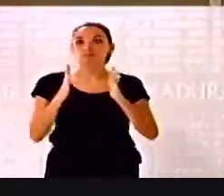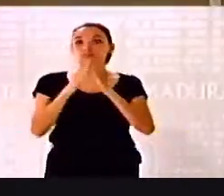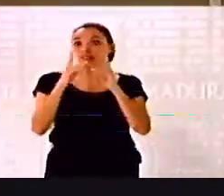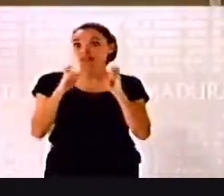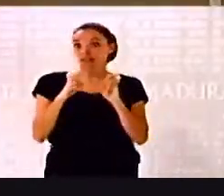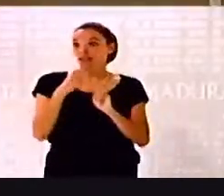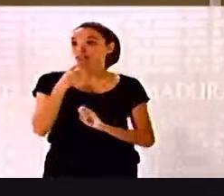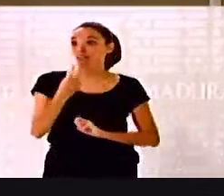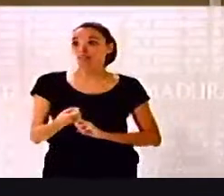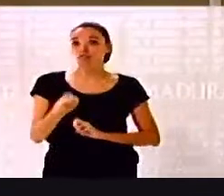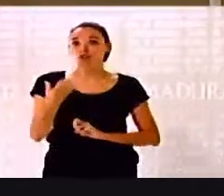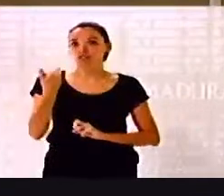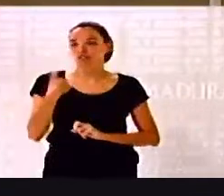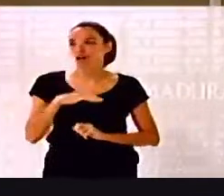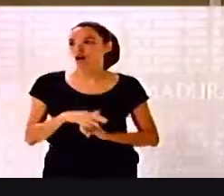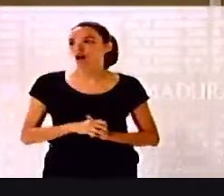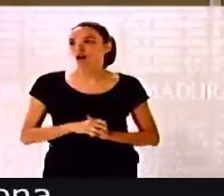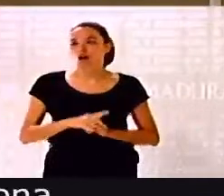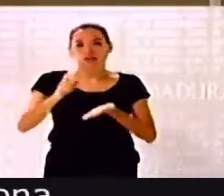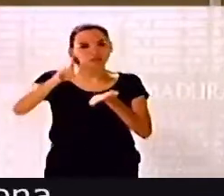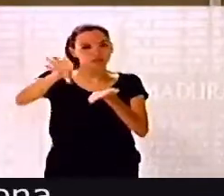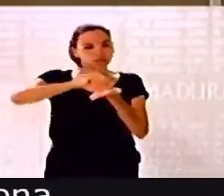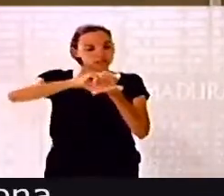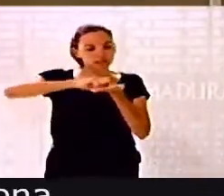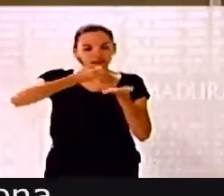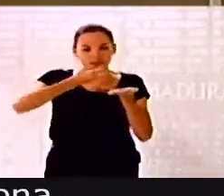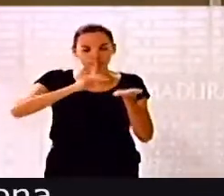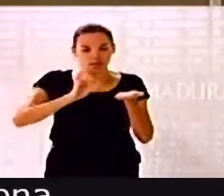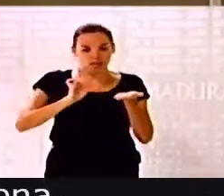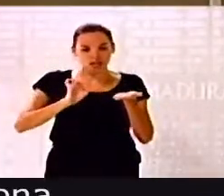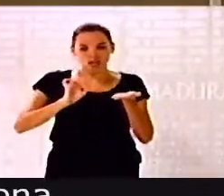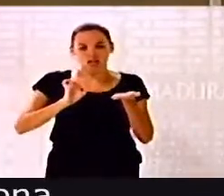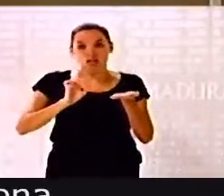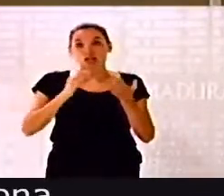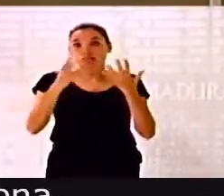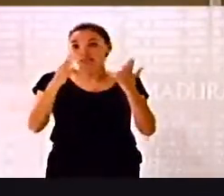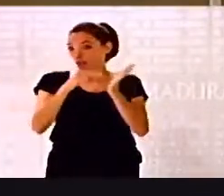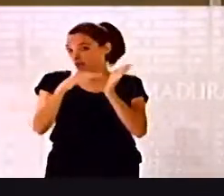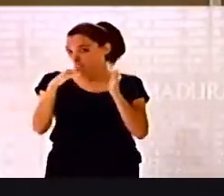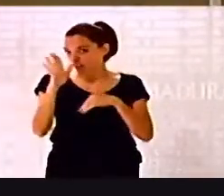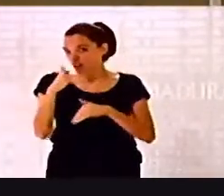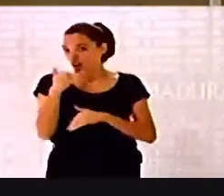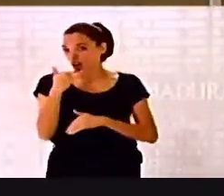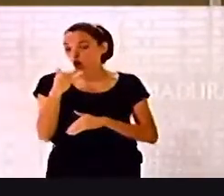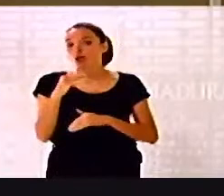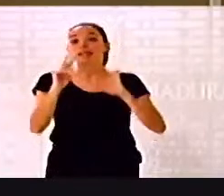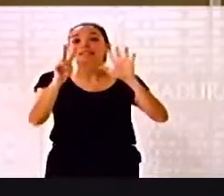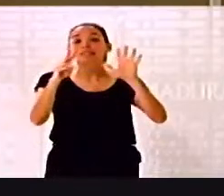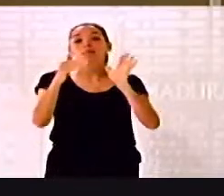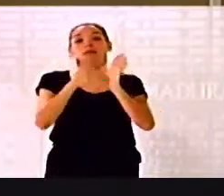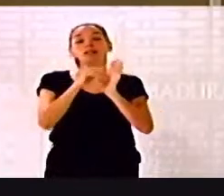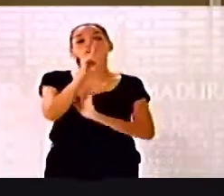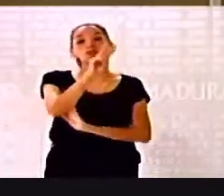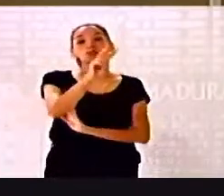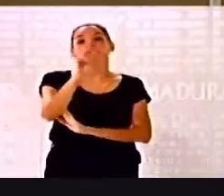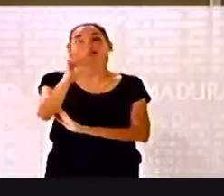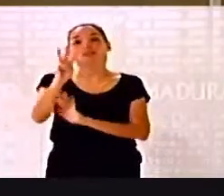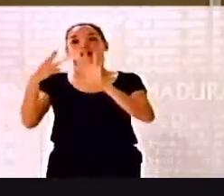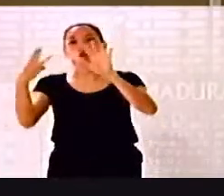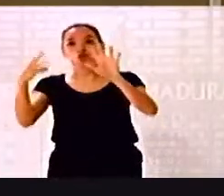dicho. ¿He oído bien o 7.000 y pico, no? 7.238